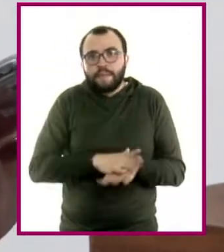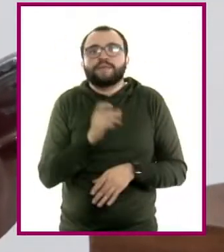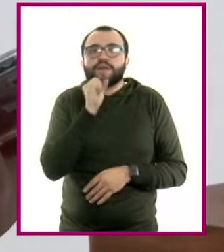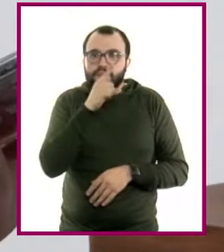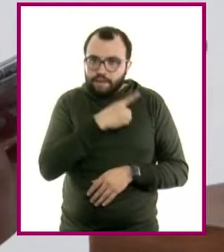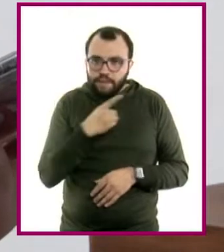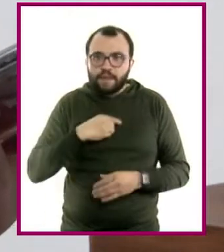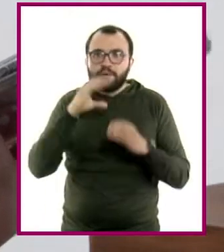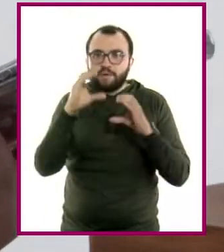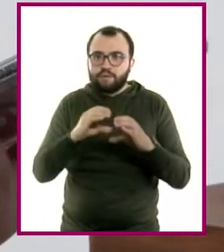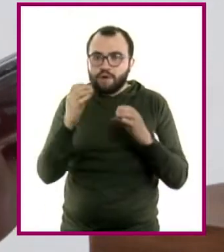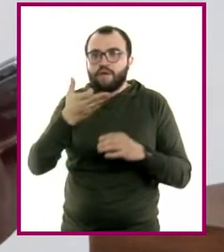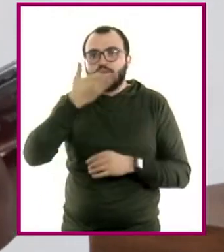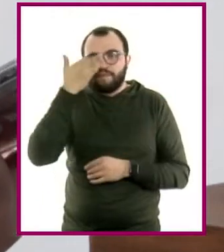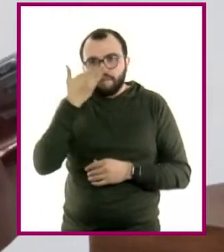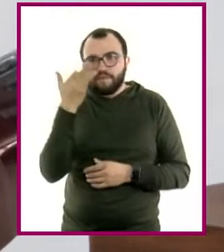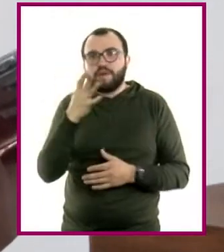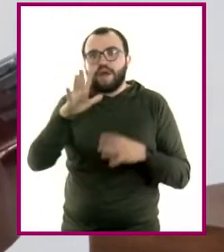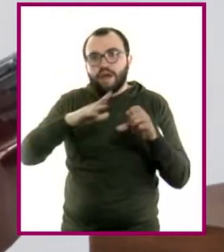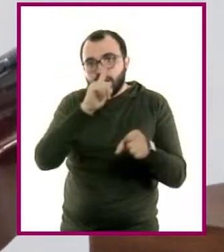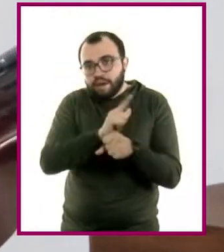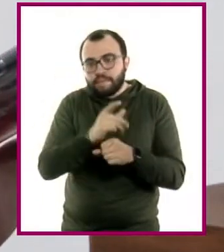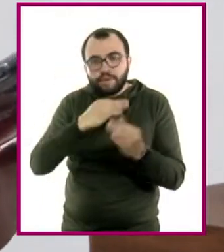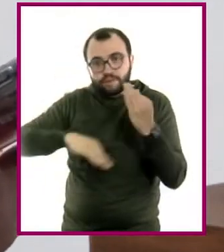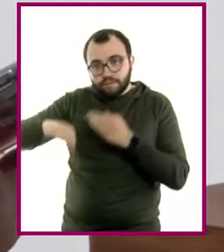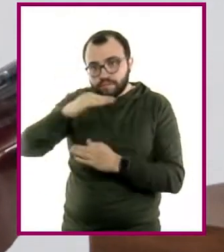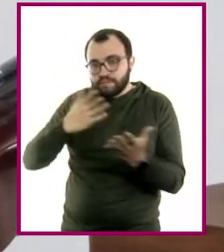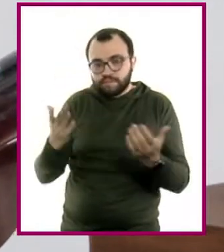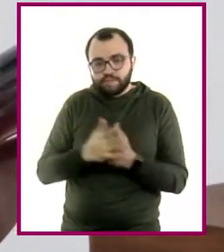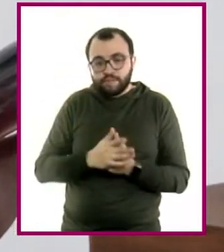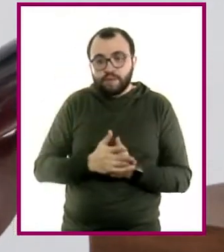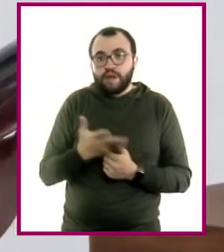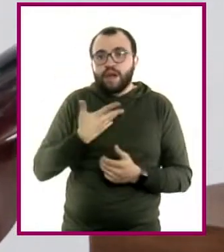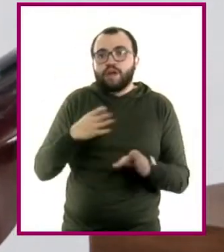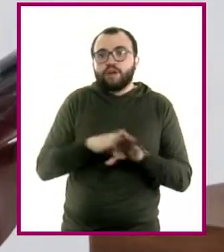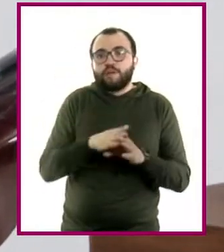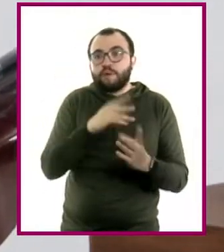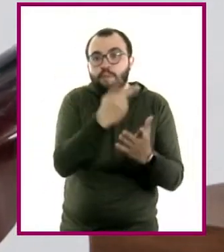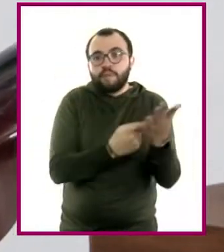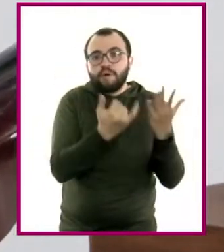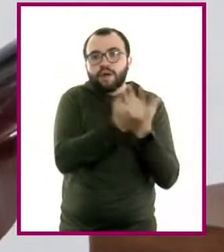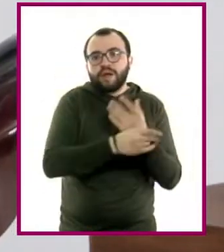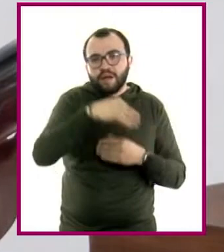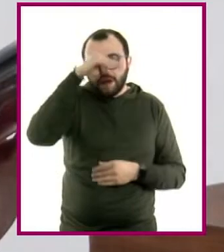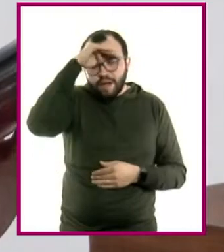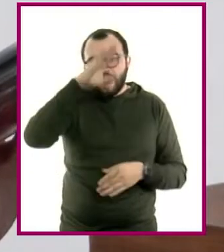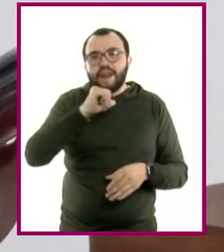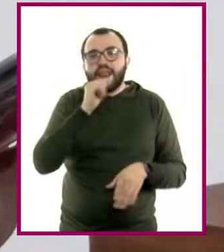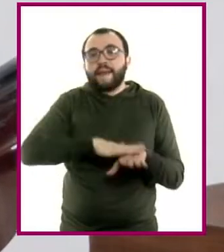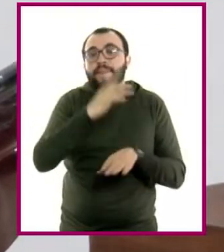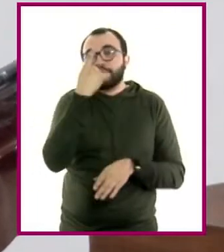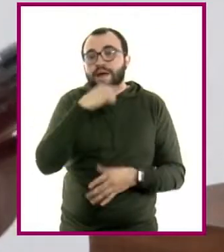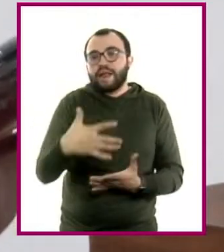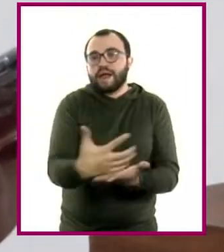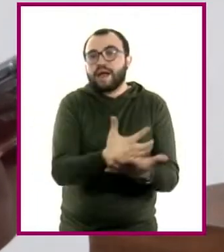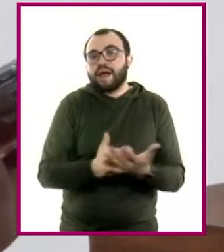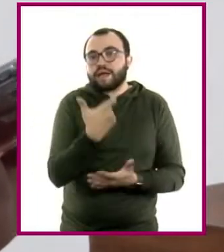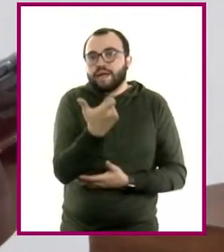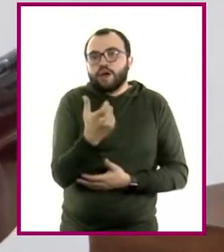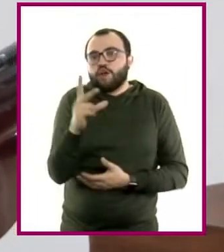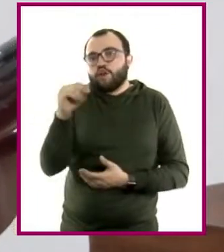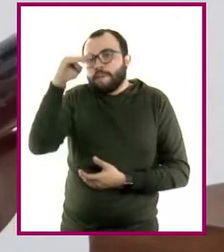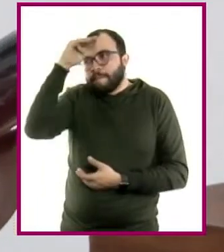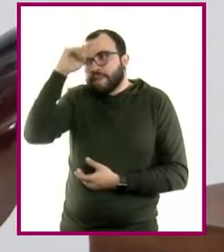flora y la fauna del país. Muchas veces se crean proyectos con finalidades lucrativas y no se ponen a pensar en el cambio climático. Sí,